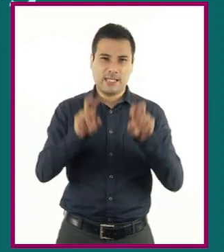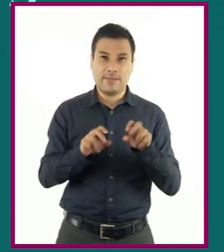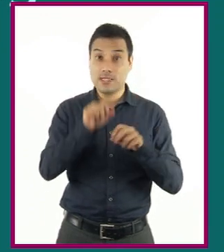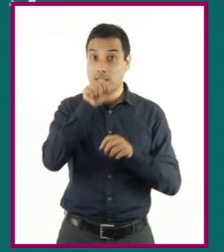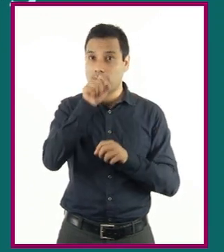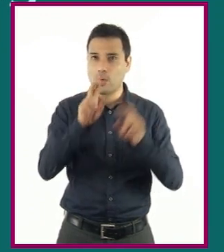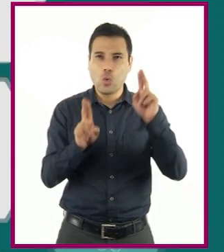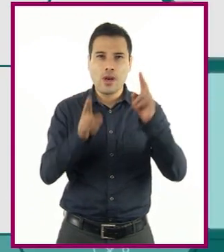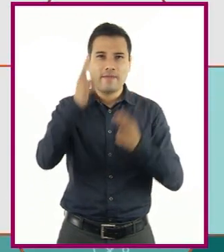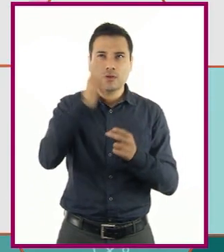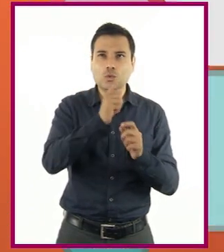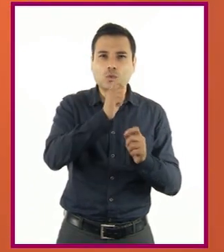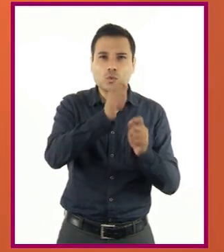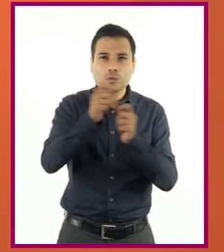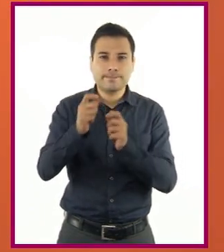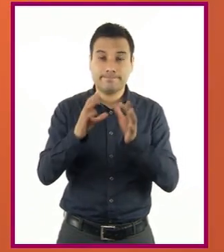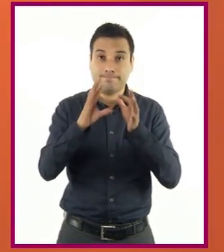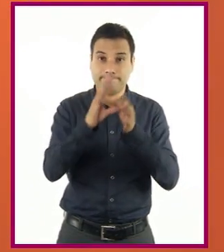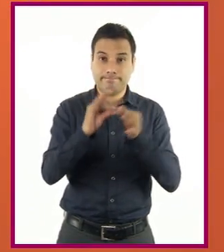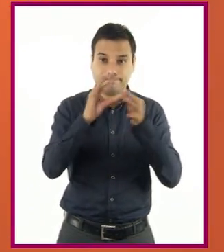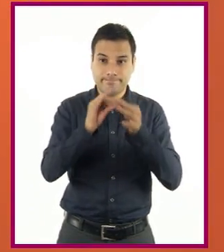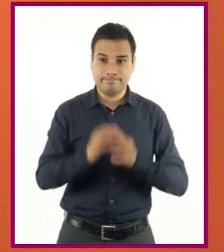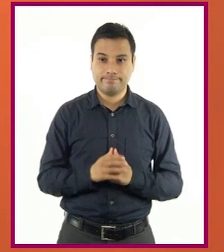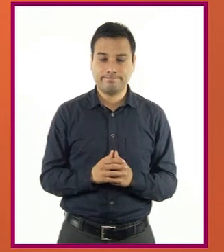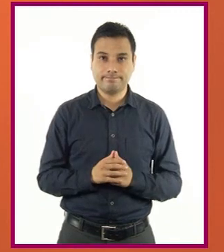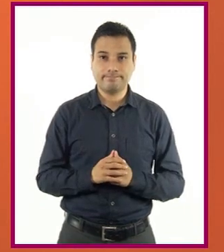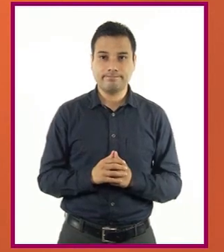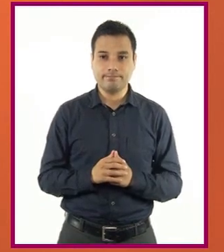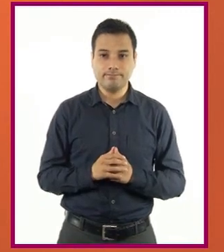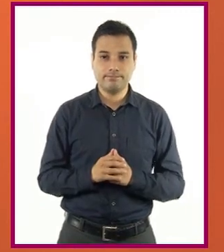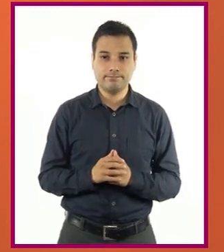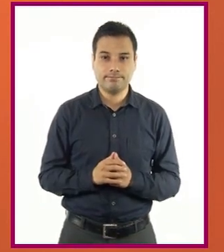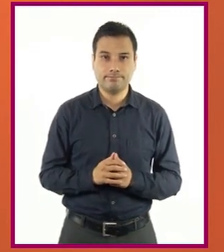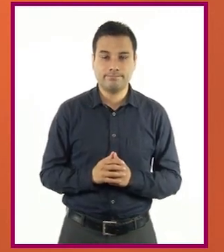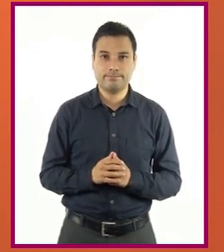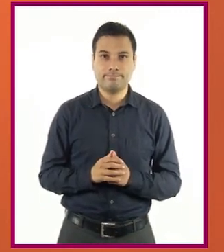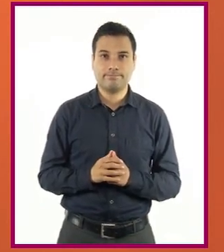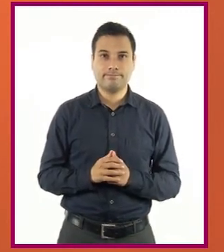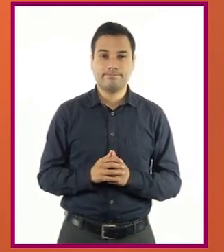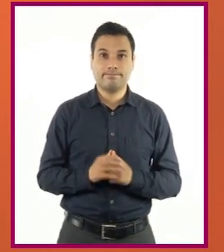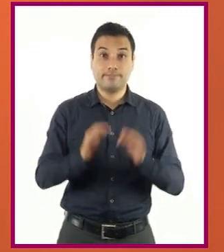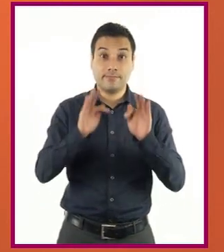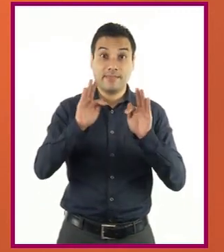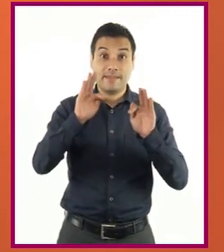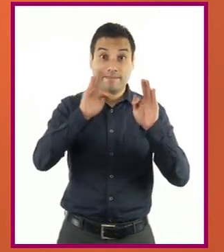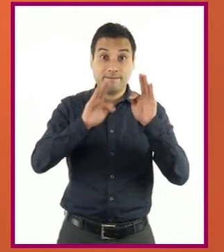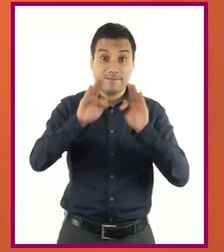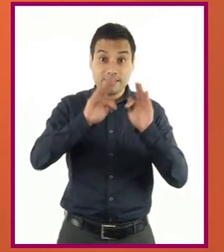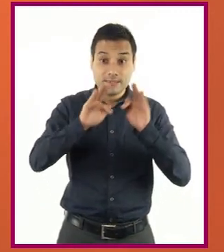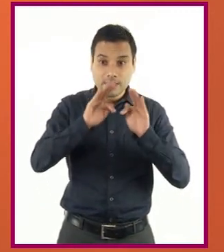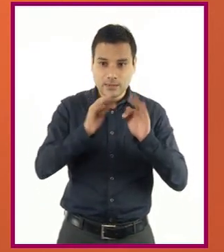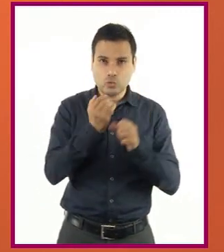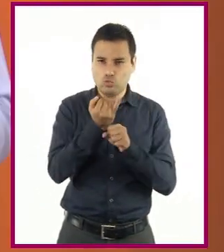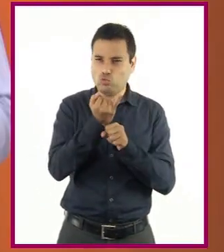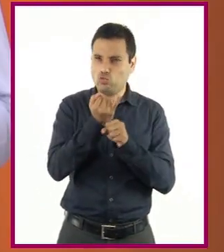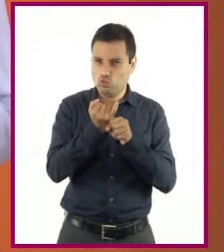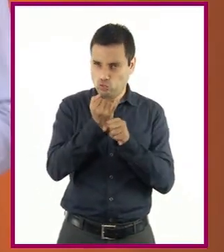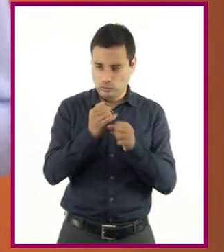misterios del universo. Y que sin duda la física se encarga de buscar respuestas al